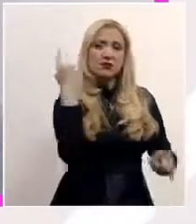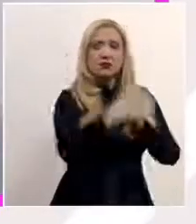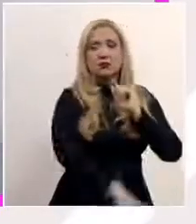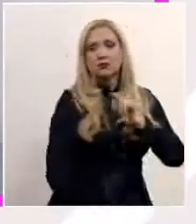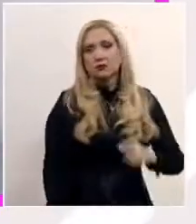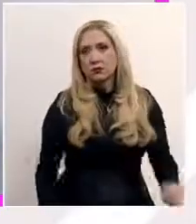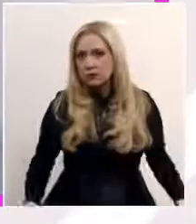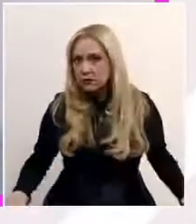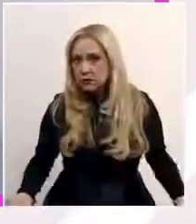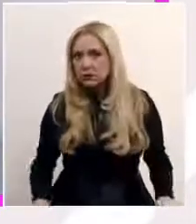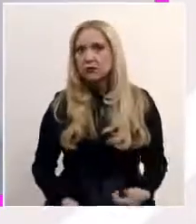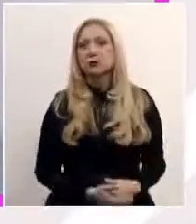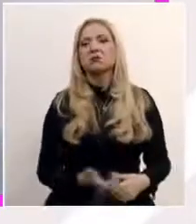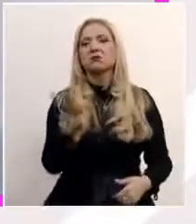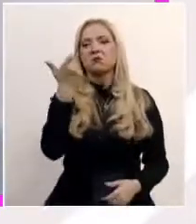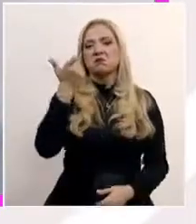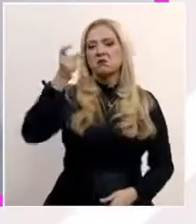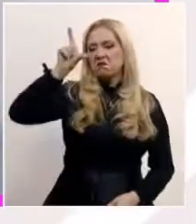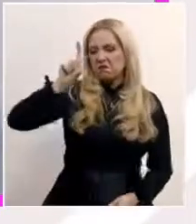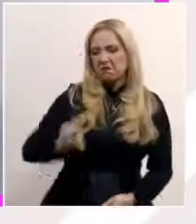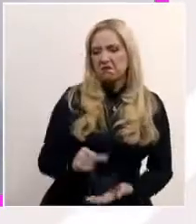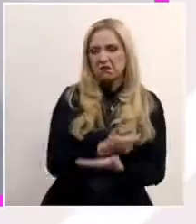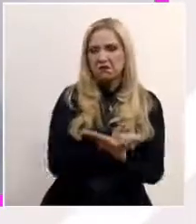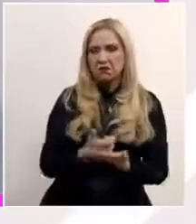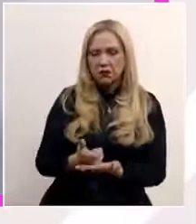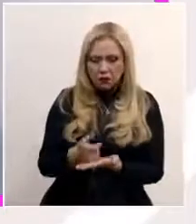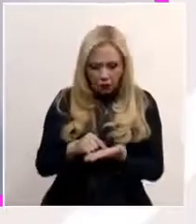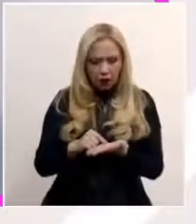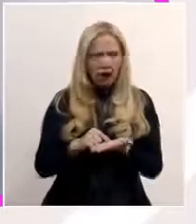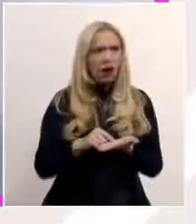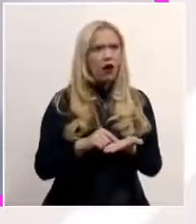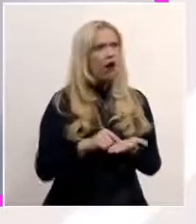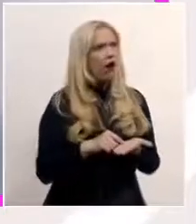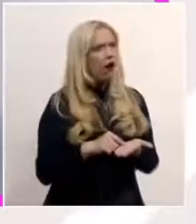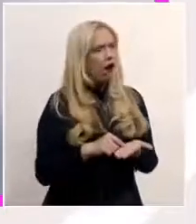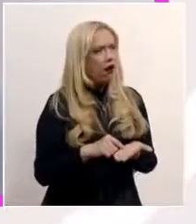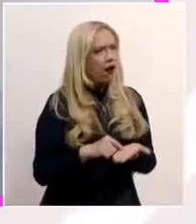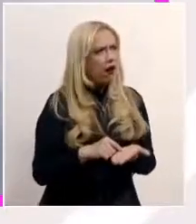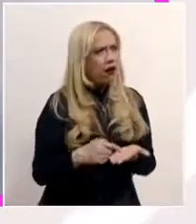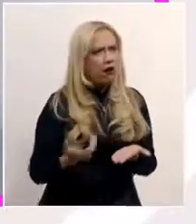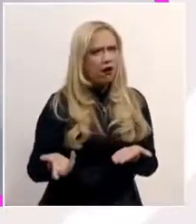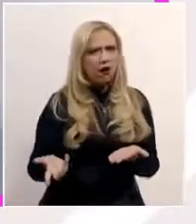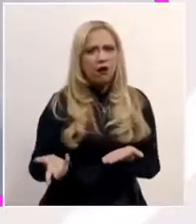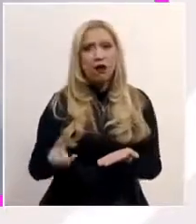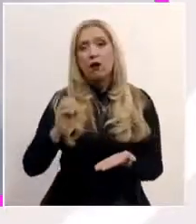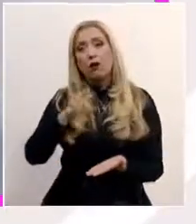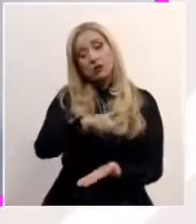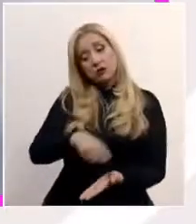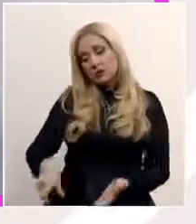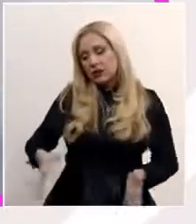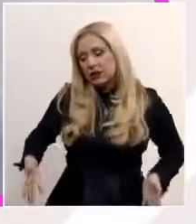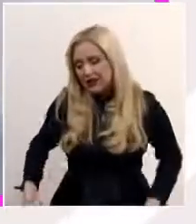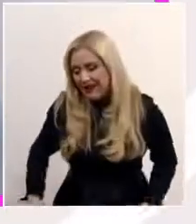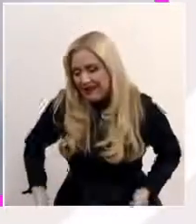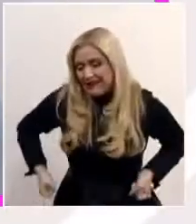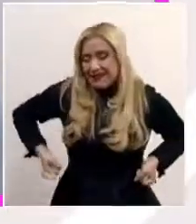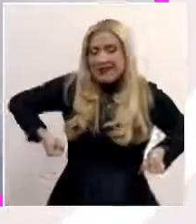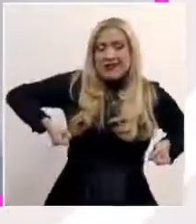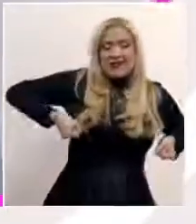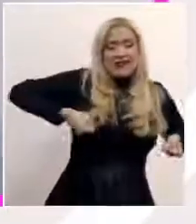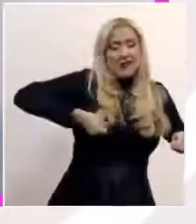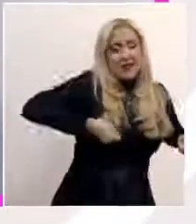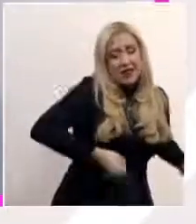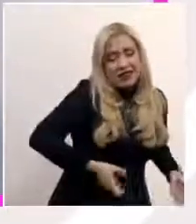ejemplo, son que se les reduzca el sueldo, que se les pida que realicen labores que ponen en riesgo su salud, que no se